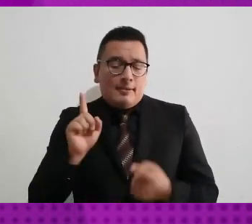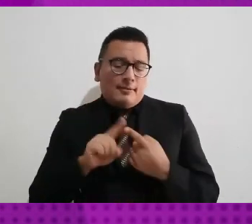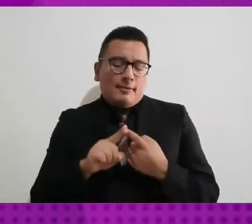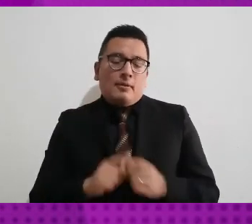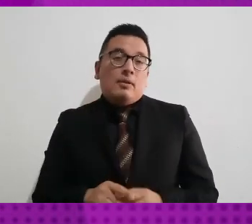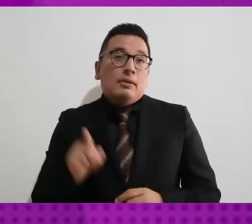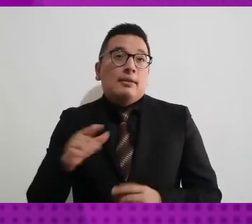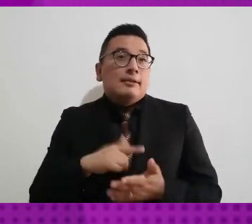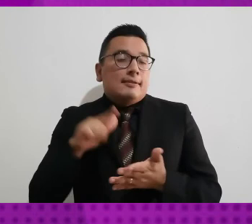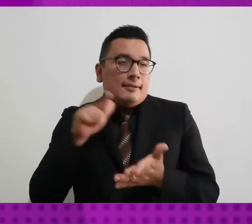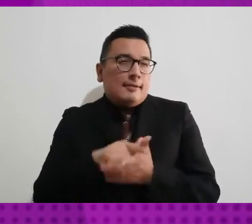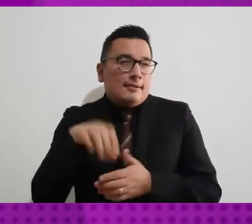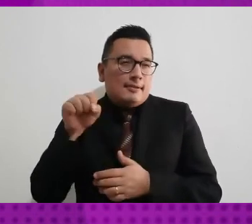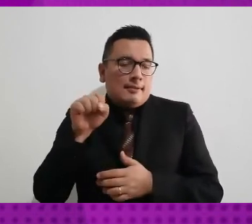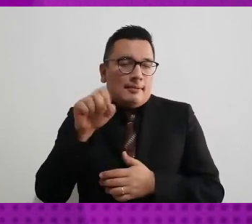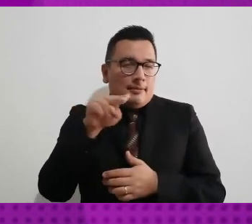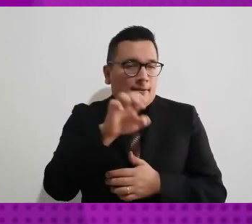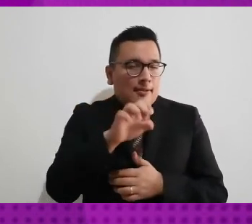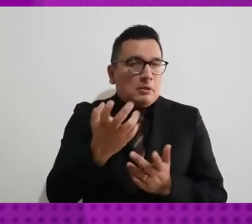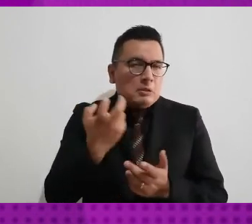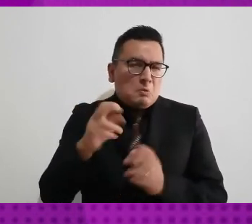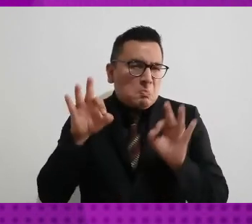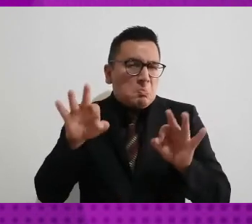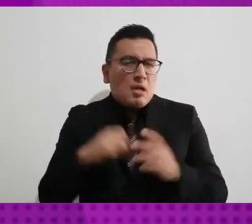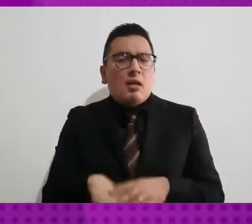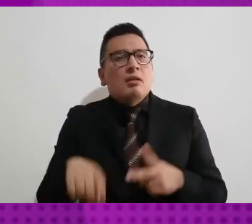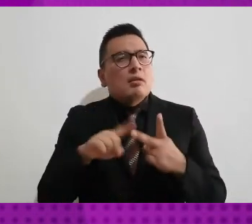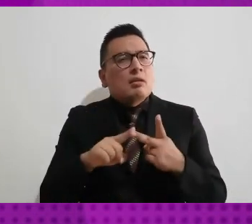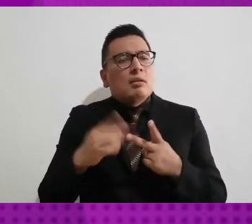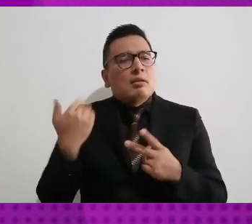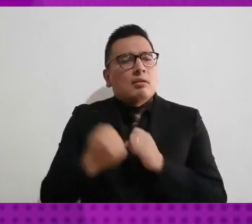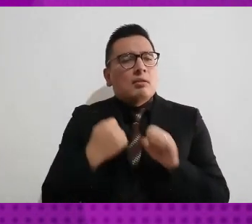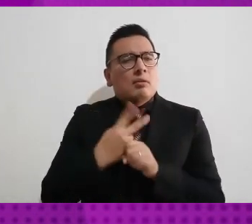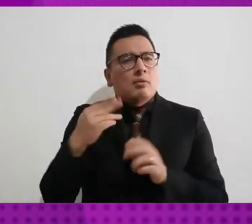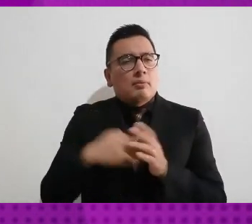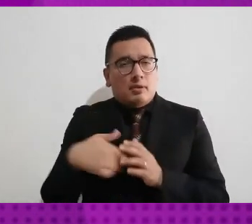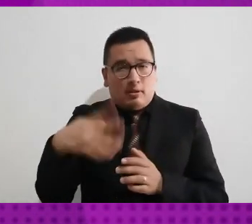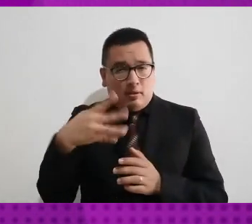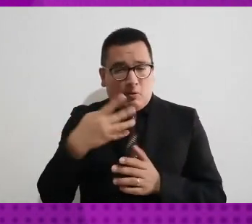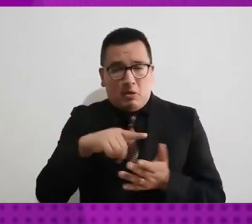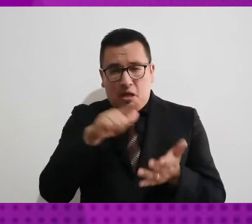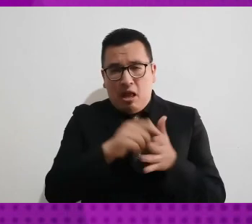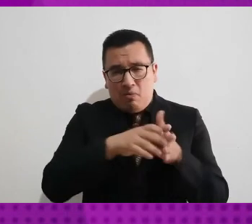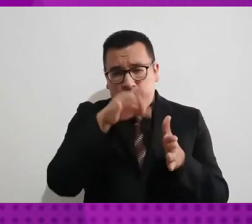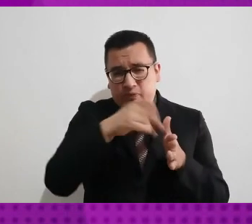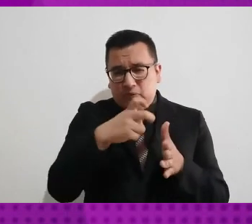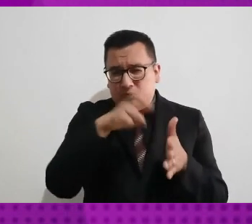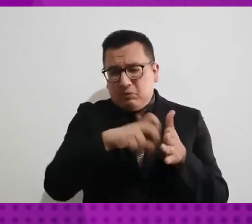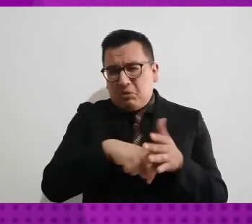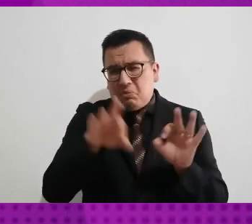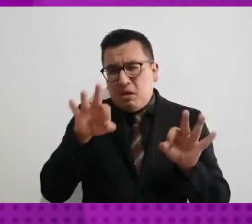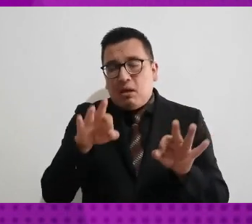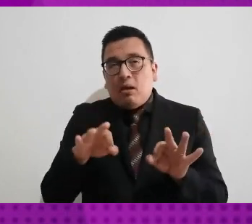el Sistema Nacional de Elecciones funciona, la reforma electoral pues de 2014 es